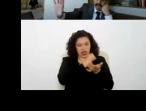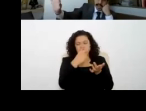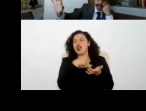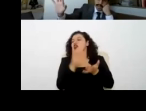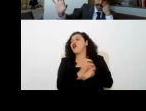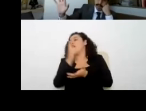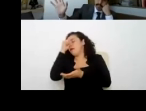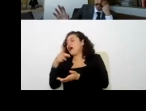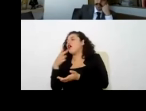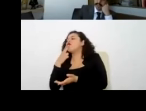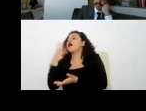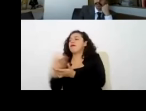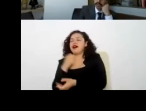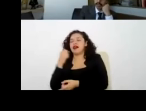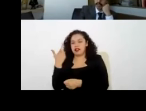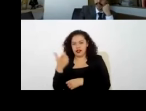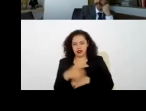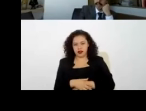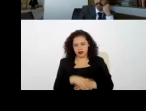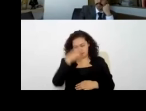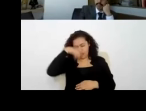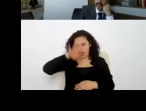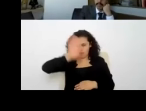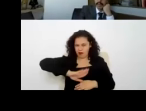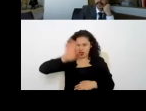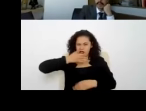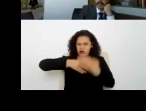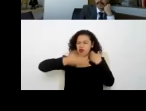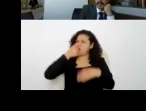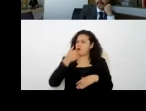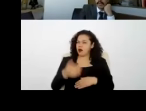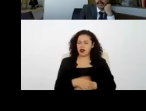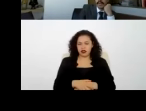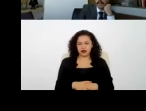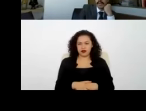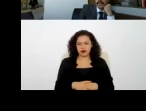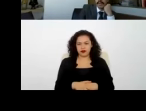ya aparentemente todo está limpio.